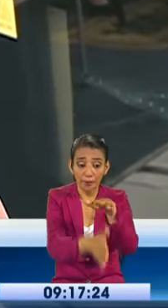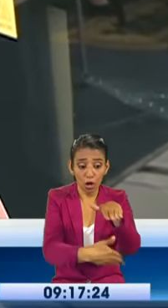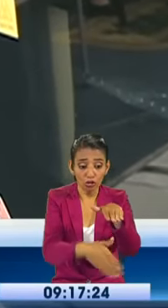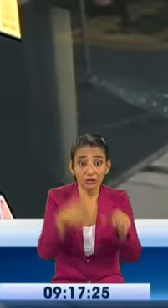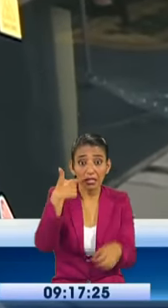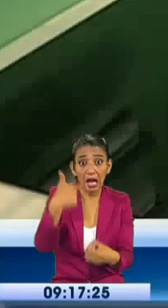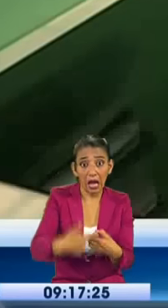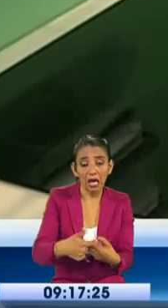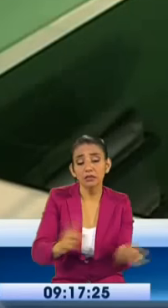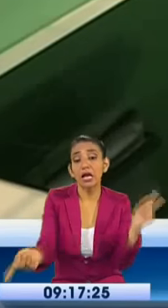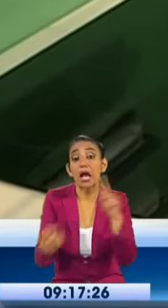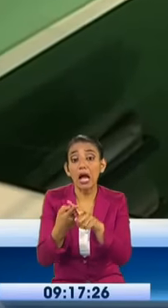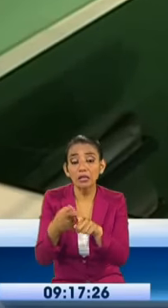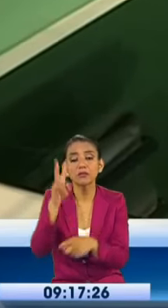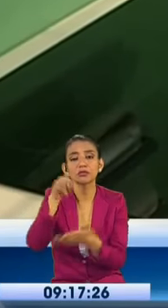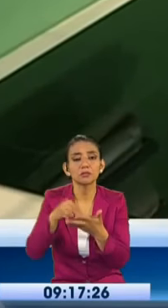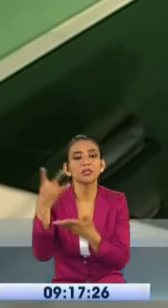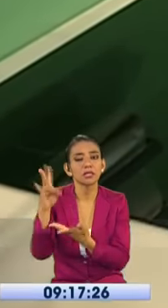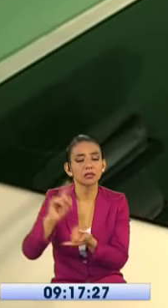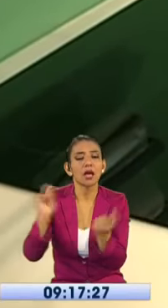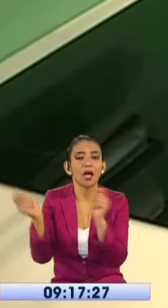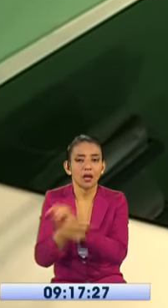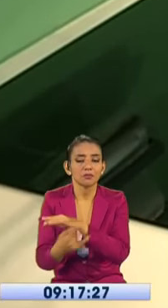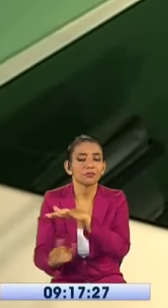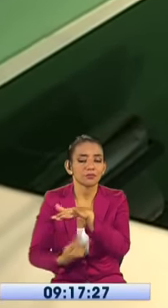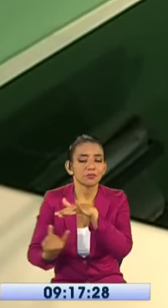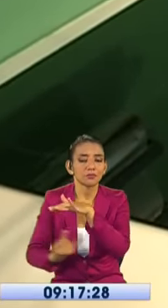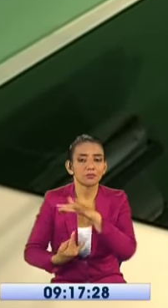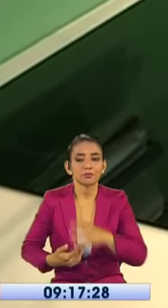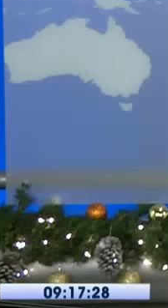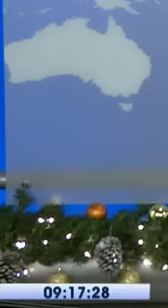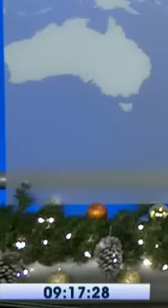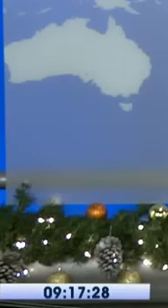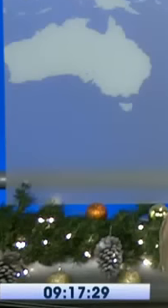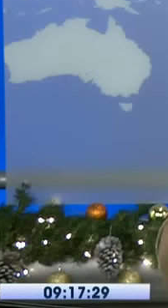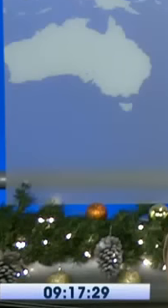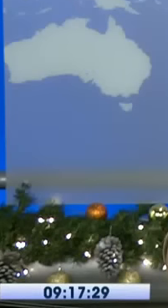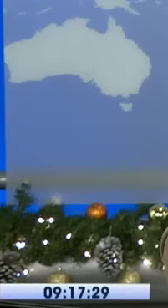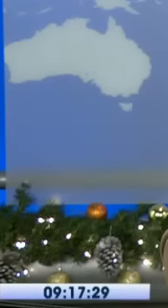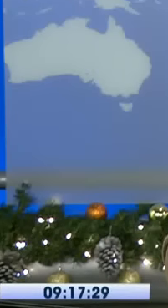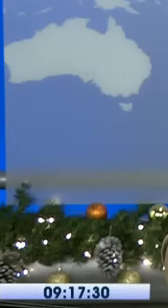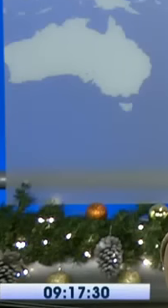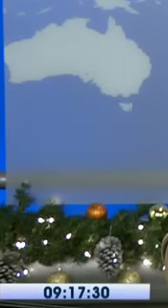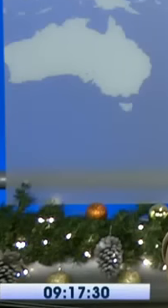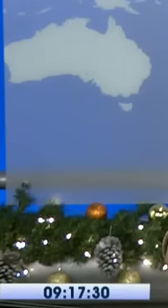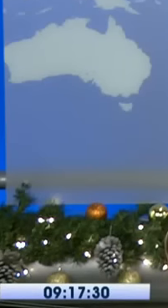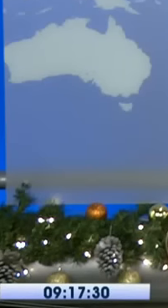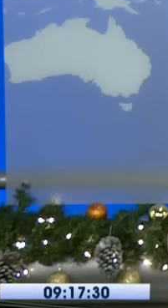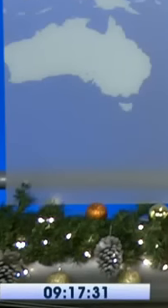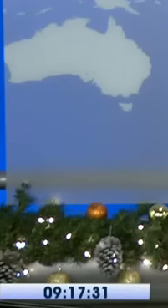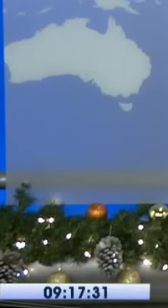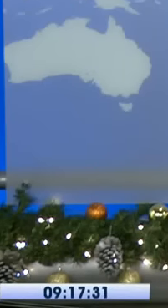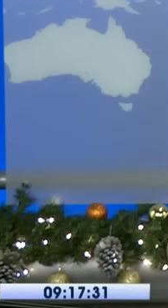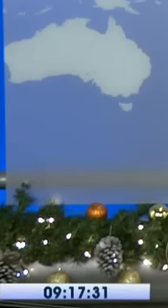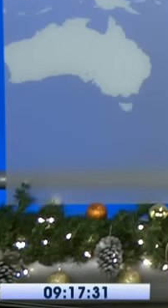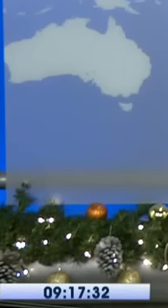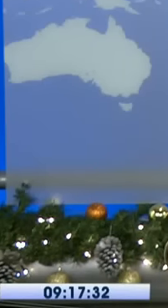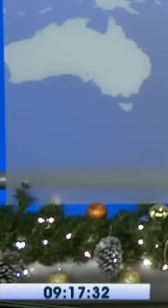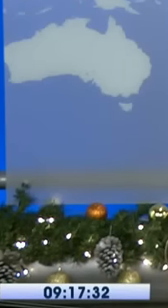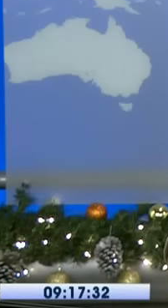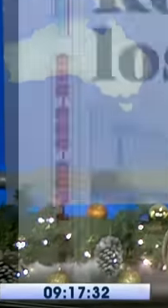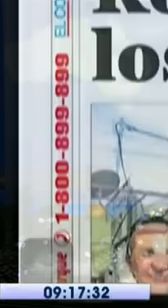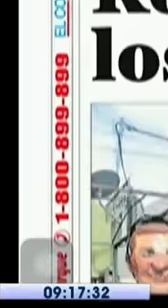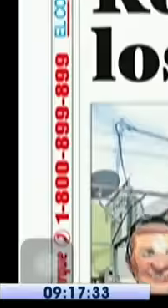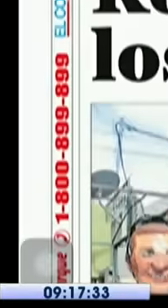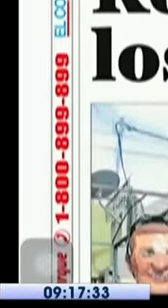eléctrica hasta el 2017. En Quito informó Paola Hurtado. Vecinos, tiempo de revisar lo que Últimas Noticias titula a esta